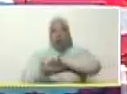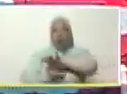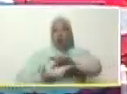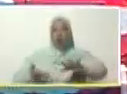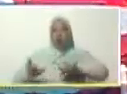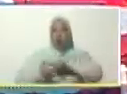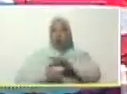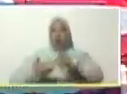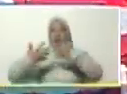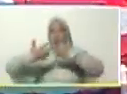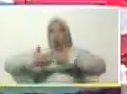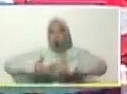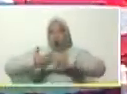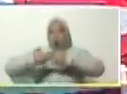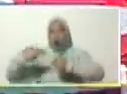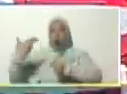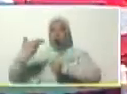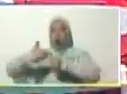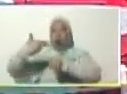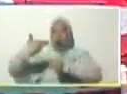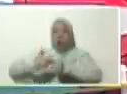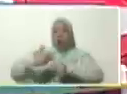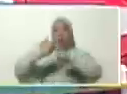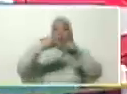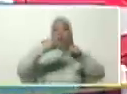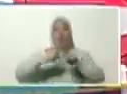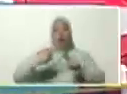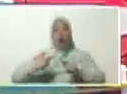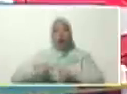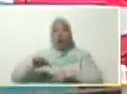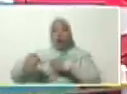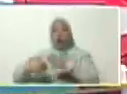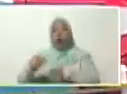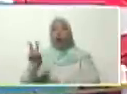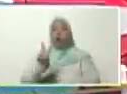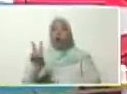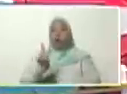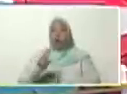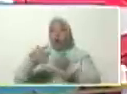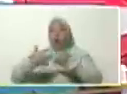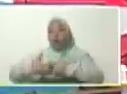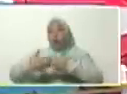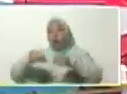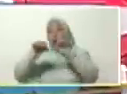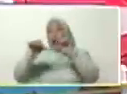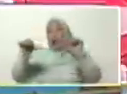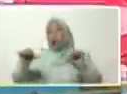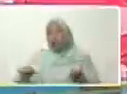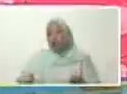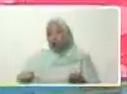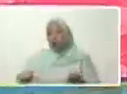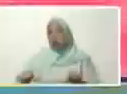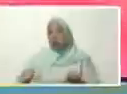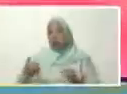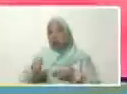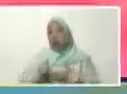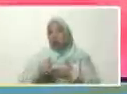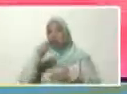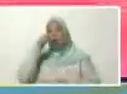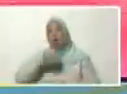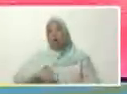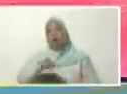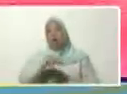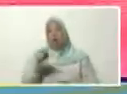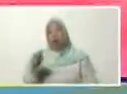contra campos petroleros, refinerías y contra toda la industria petrolera para rendir al pueblo de